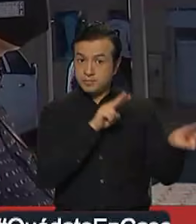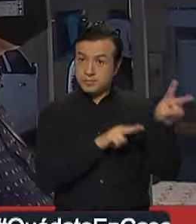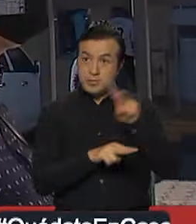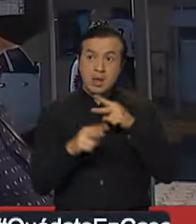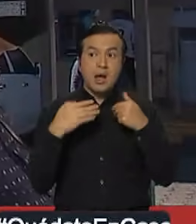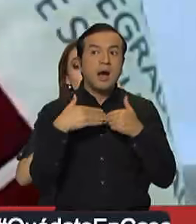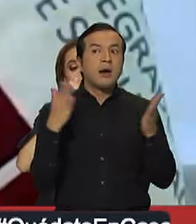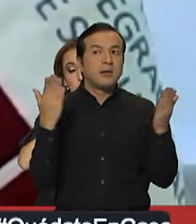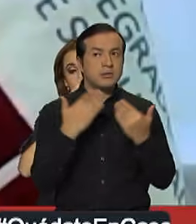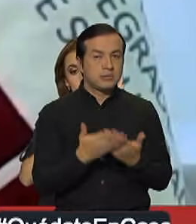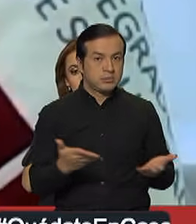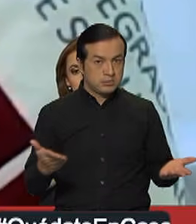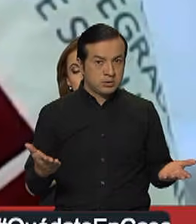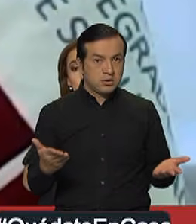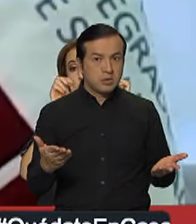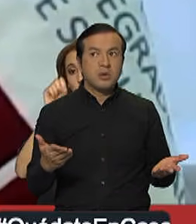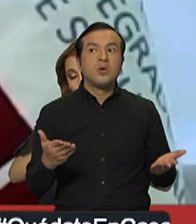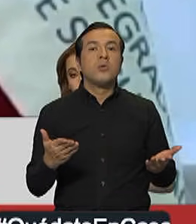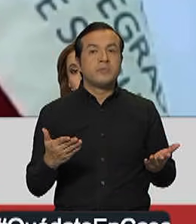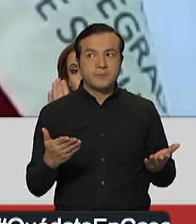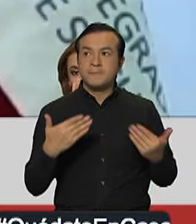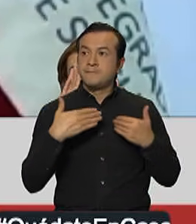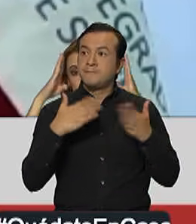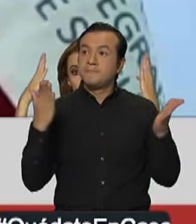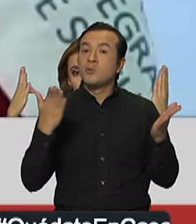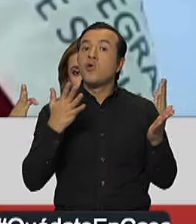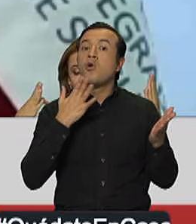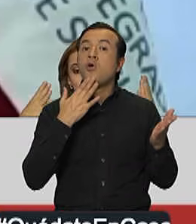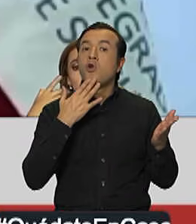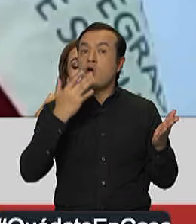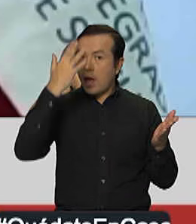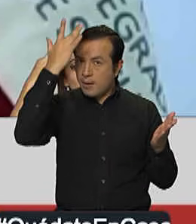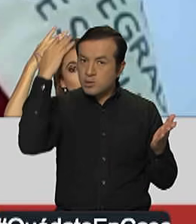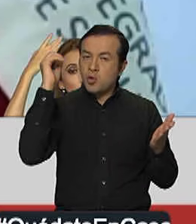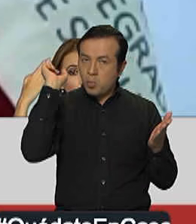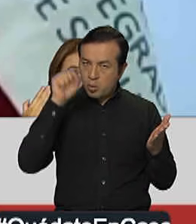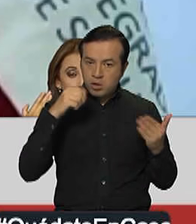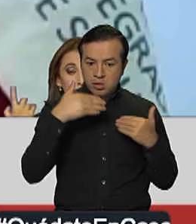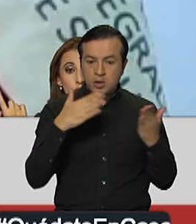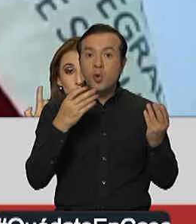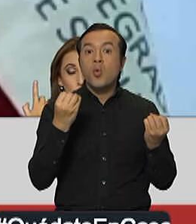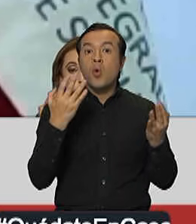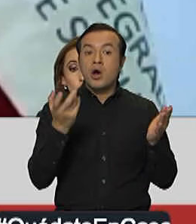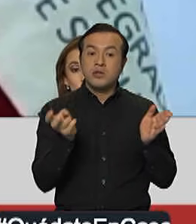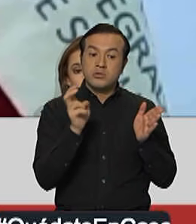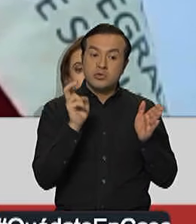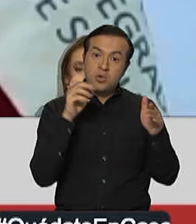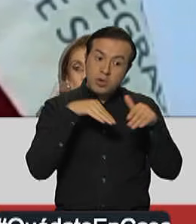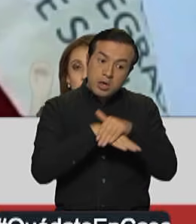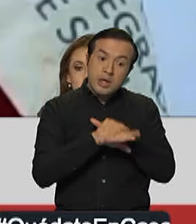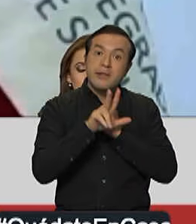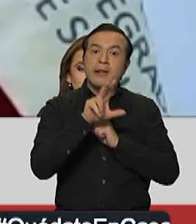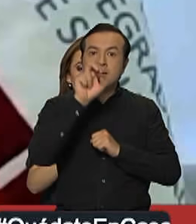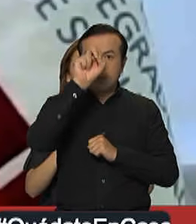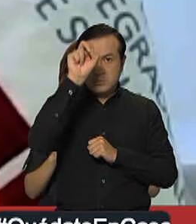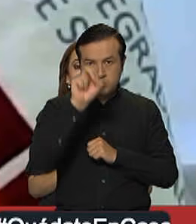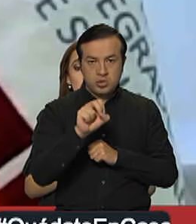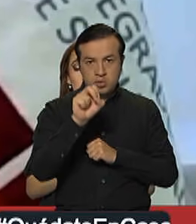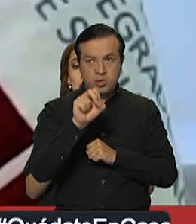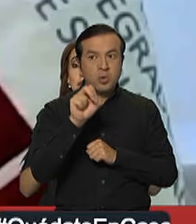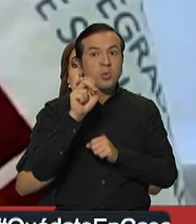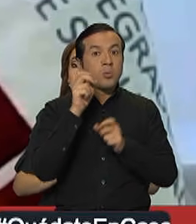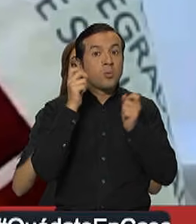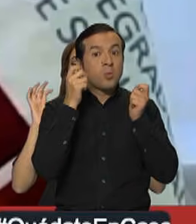de los mismos. Pueden funcionar en semáforo amarillo con un 30% del aforo, pero con